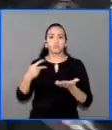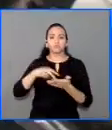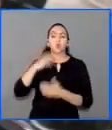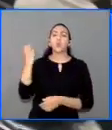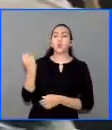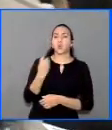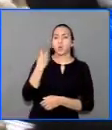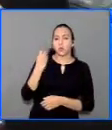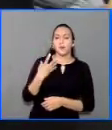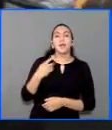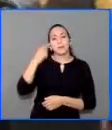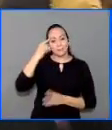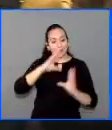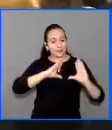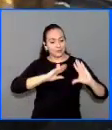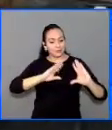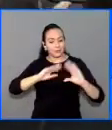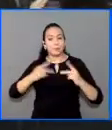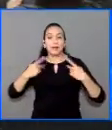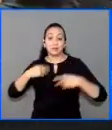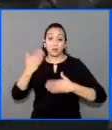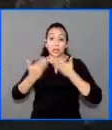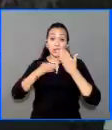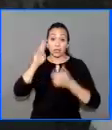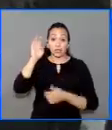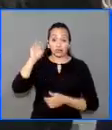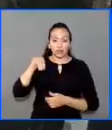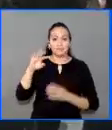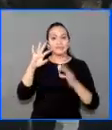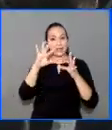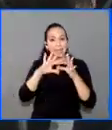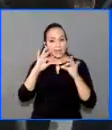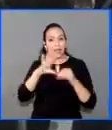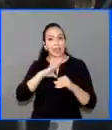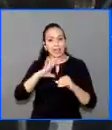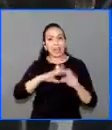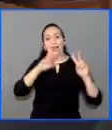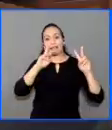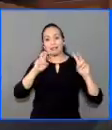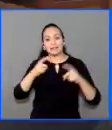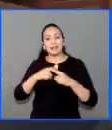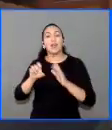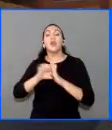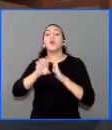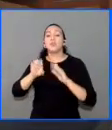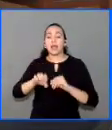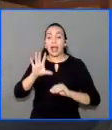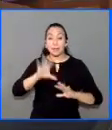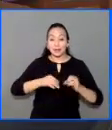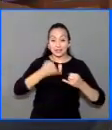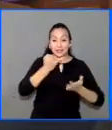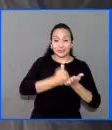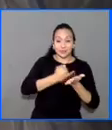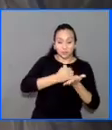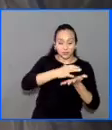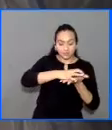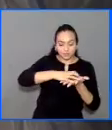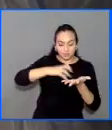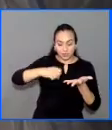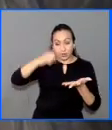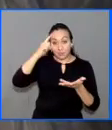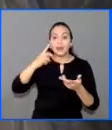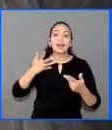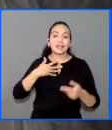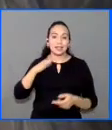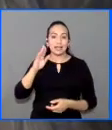Derecho en la UNAM. Expusieron la resolución de diversos casos, como la retención de impuestos a personas beneficiarias de Afores. Fallece,